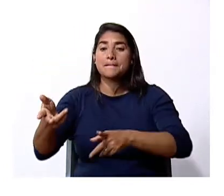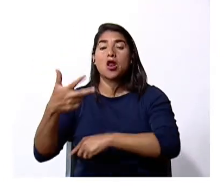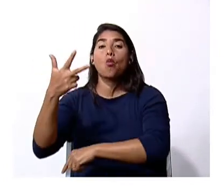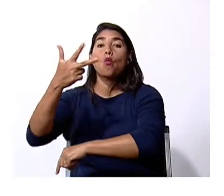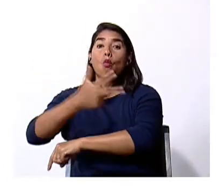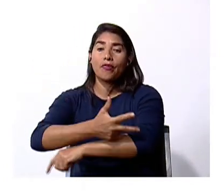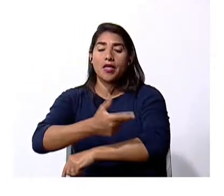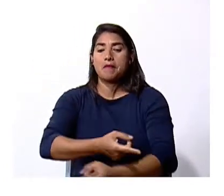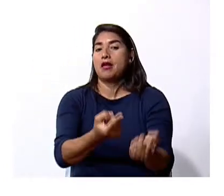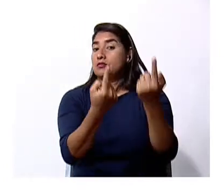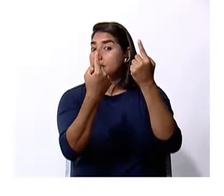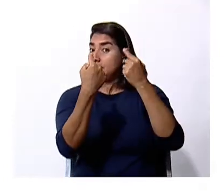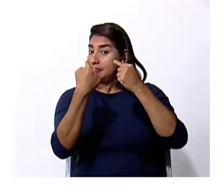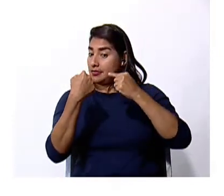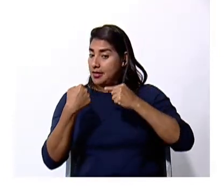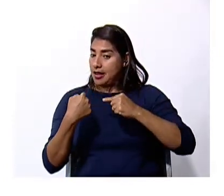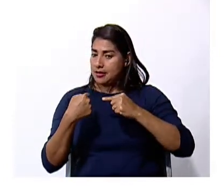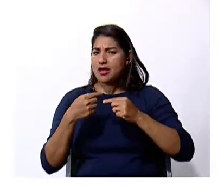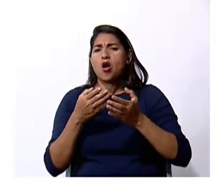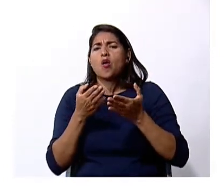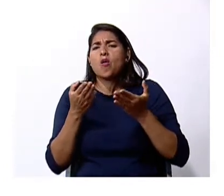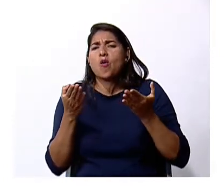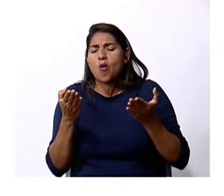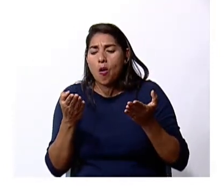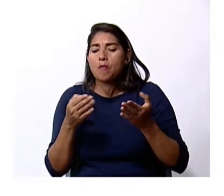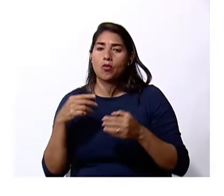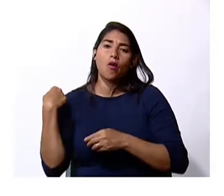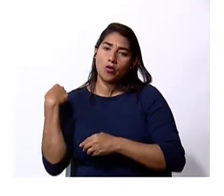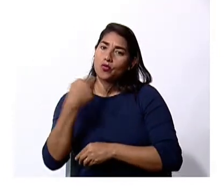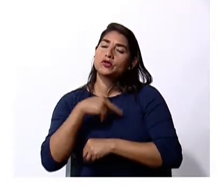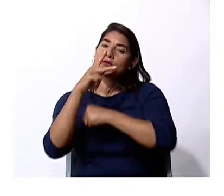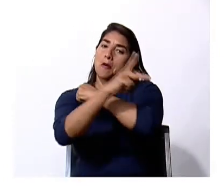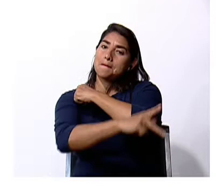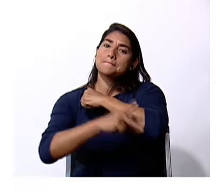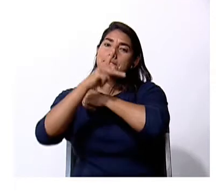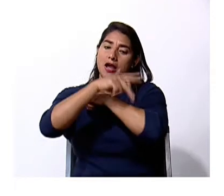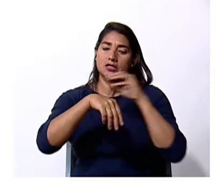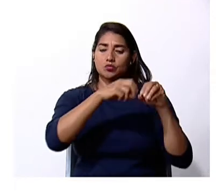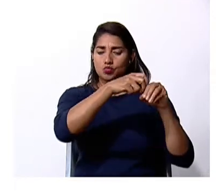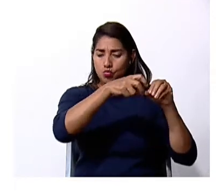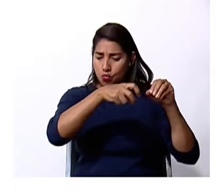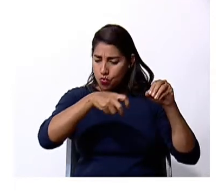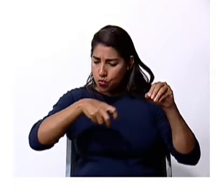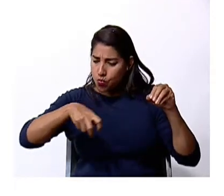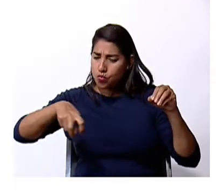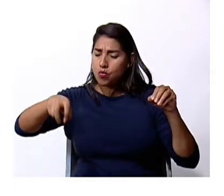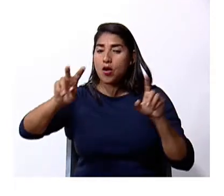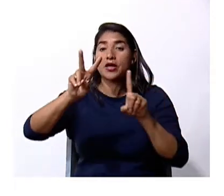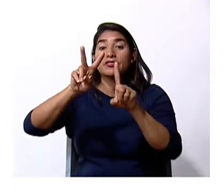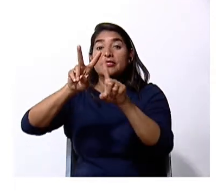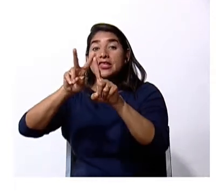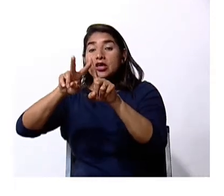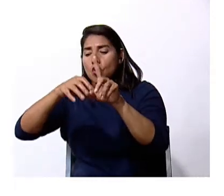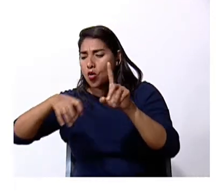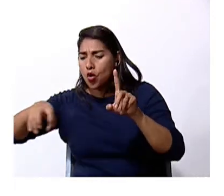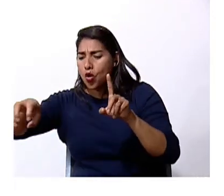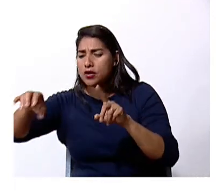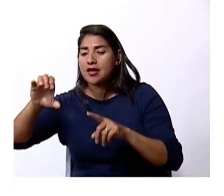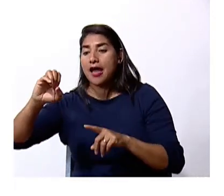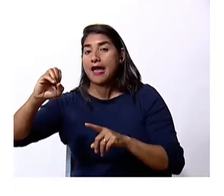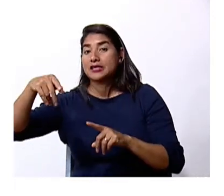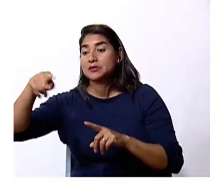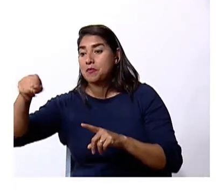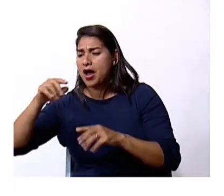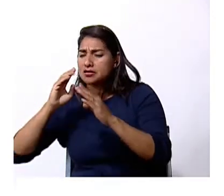y transportadas a través de nuestro país y pasando por Nicoya y Esparza